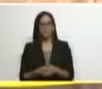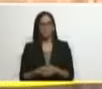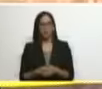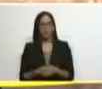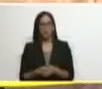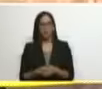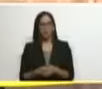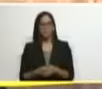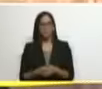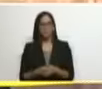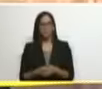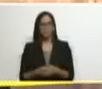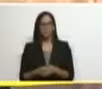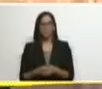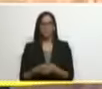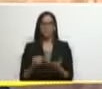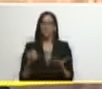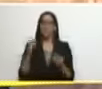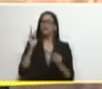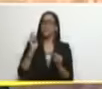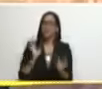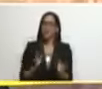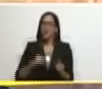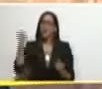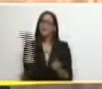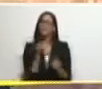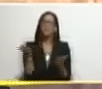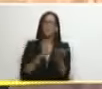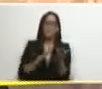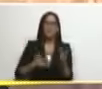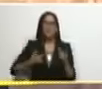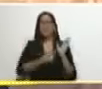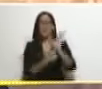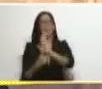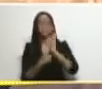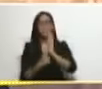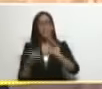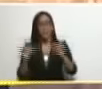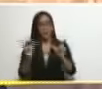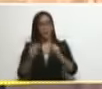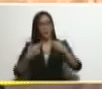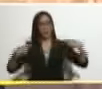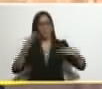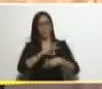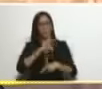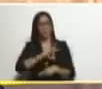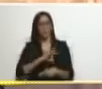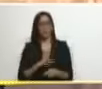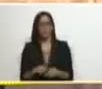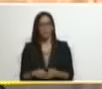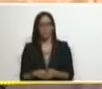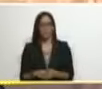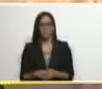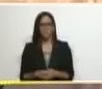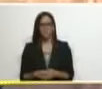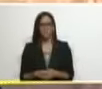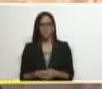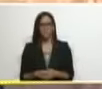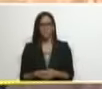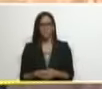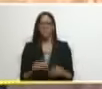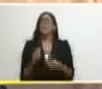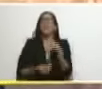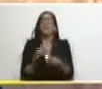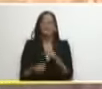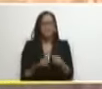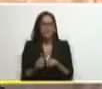que voltea a un lado ante el genocidio más grande transmitido en vivo y directo por las redes sociales. ¿Y qué va a hacer la